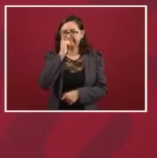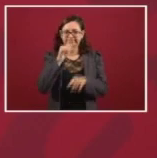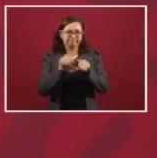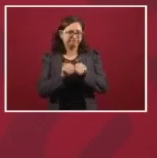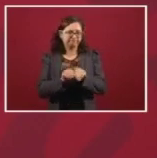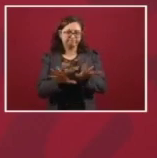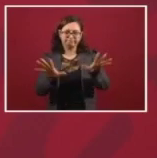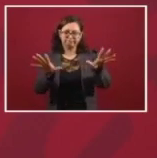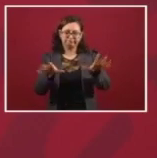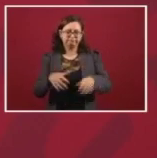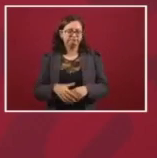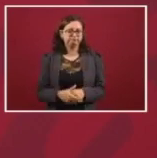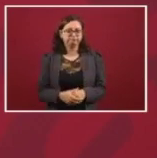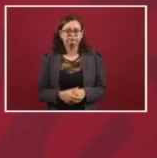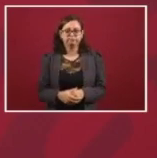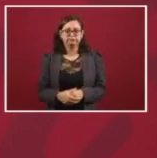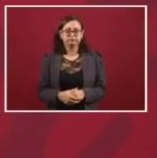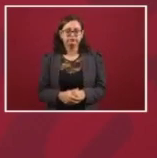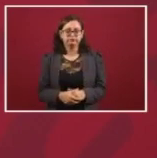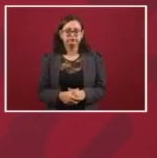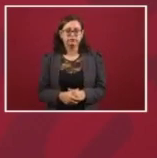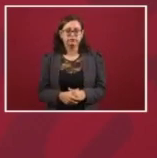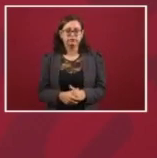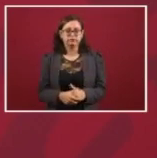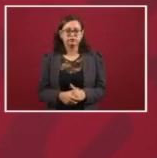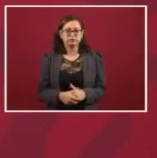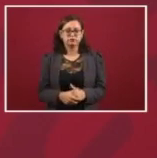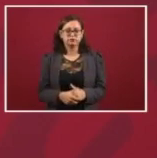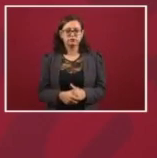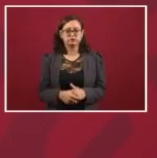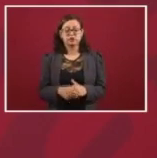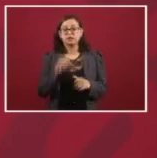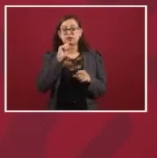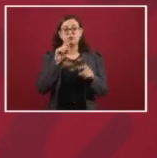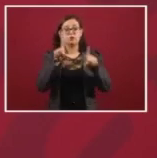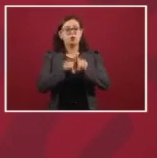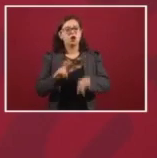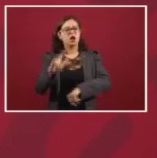ni siquiera dar a conocer el avalúo